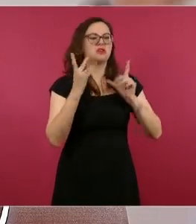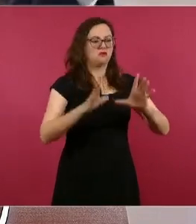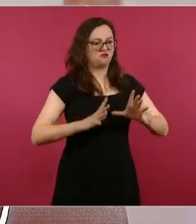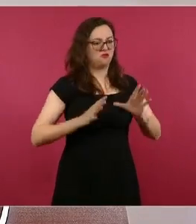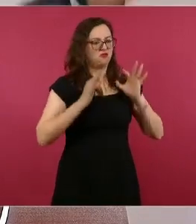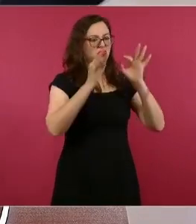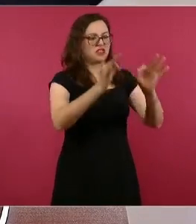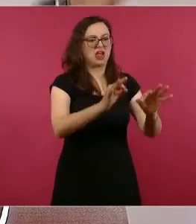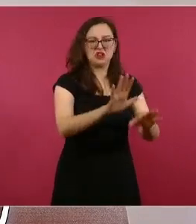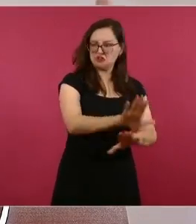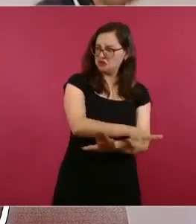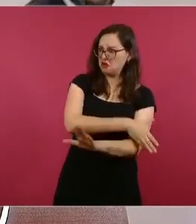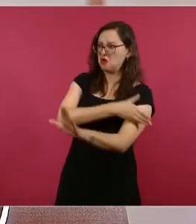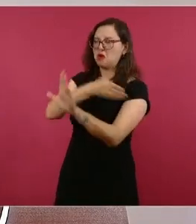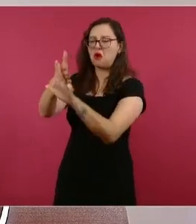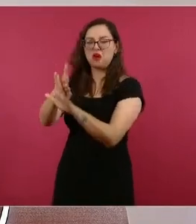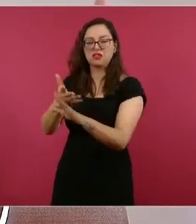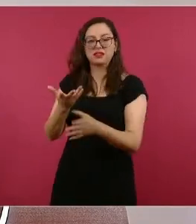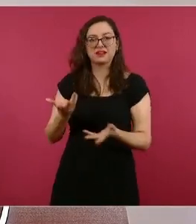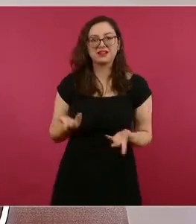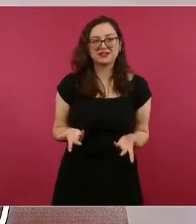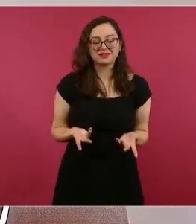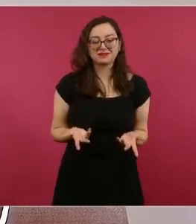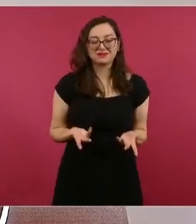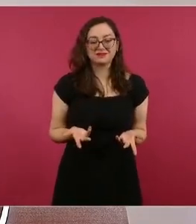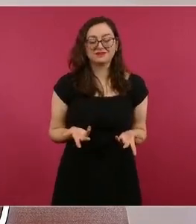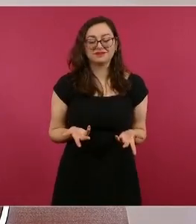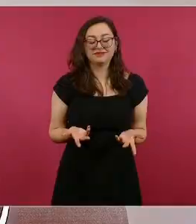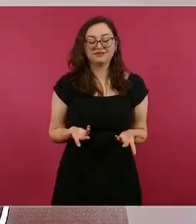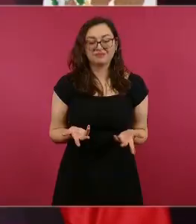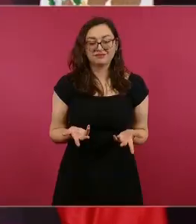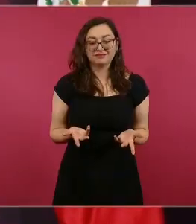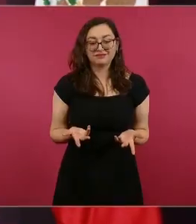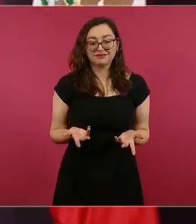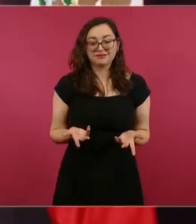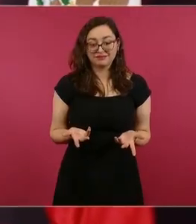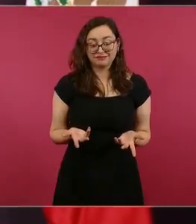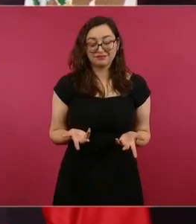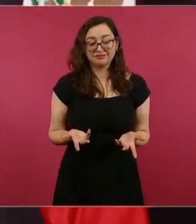porque el general Cárdenas tomó la decisión de expropiar Pemex. Entonces,